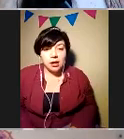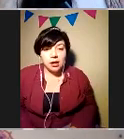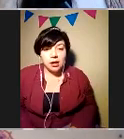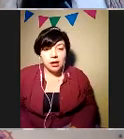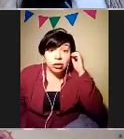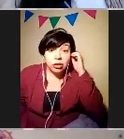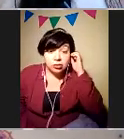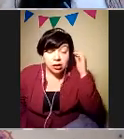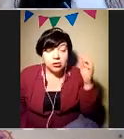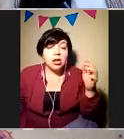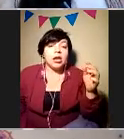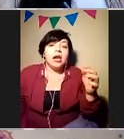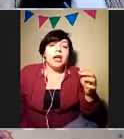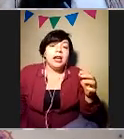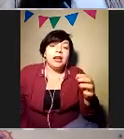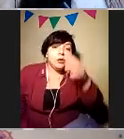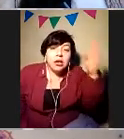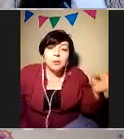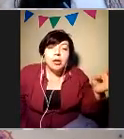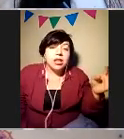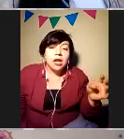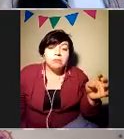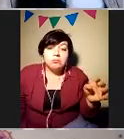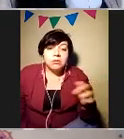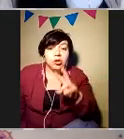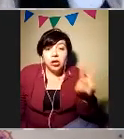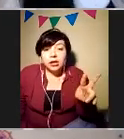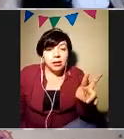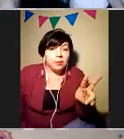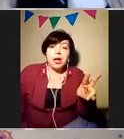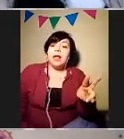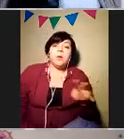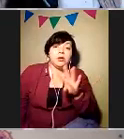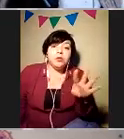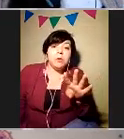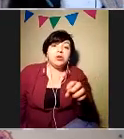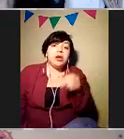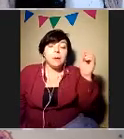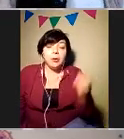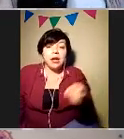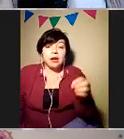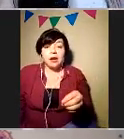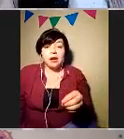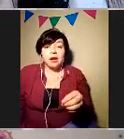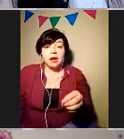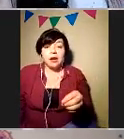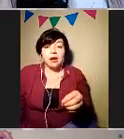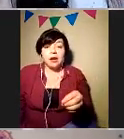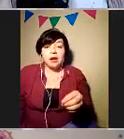Y hace no tantos años es que la industria de la moda tenía dos grandes temporadas, cuatro como mucho, que respondían a